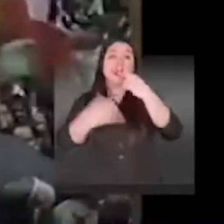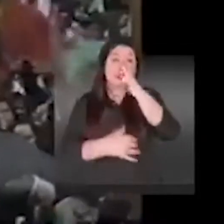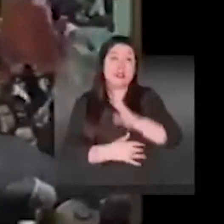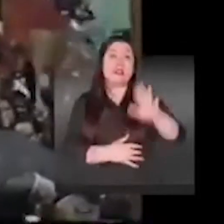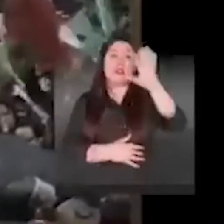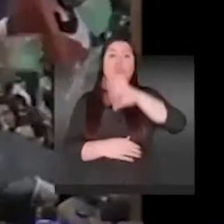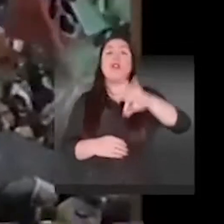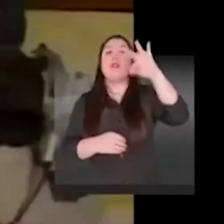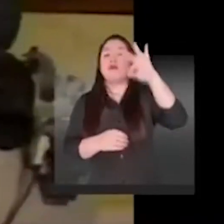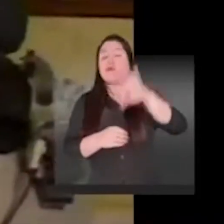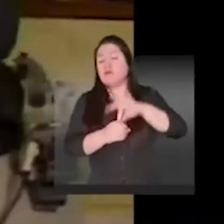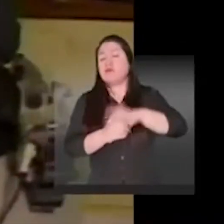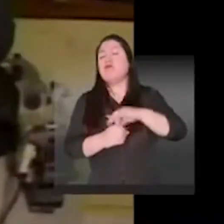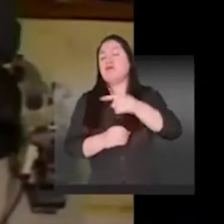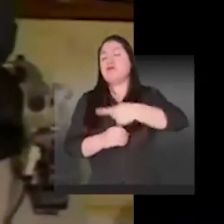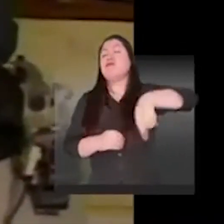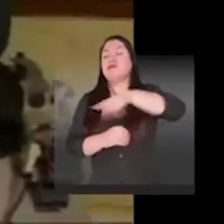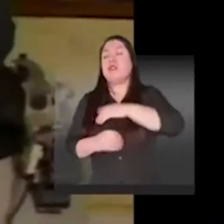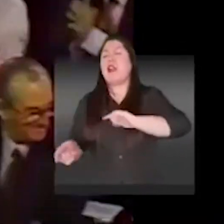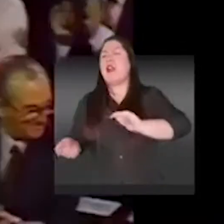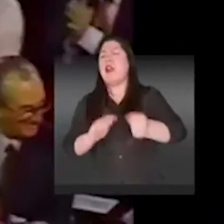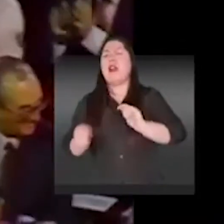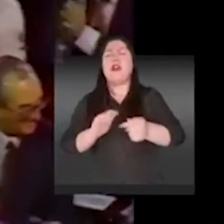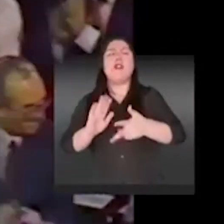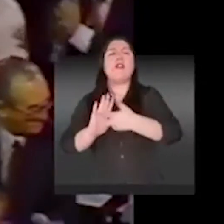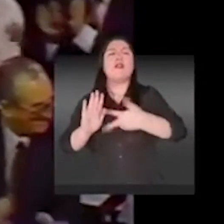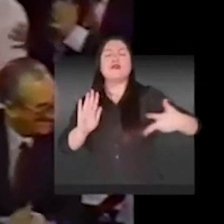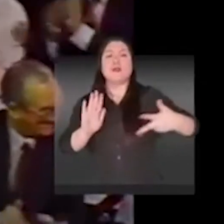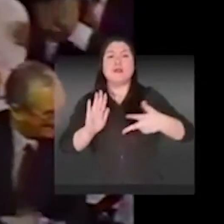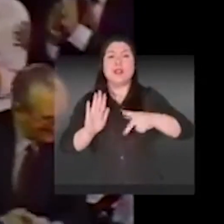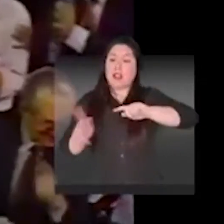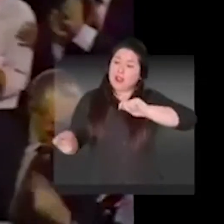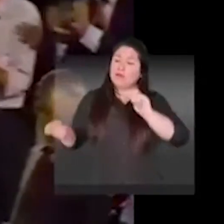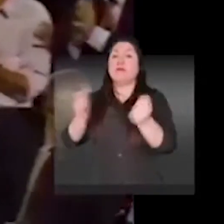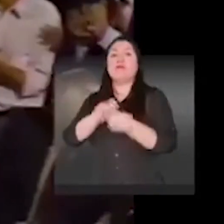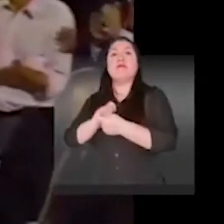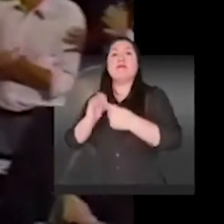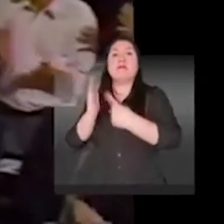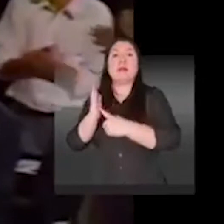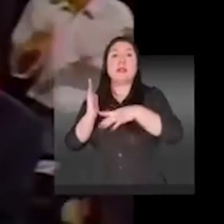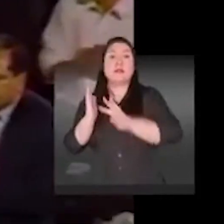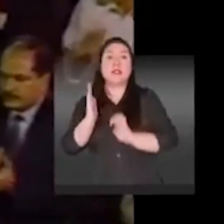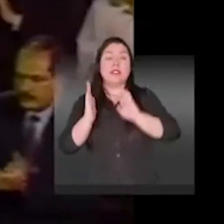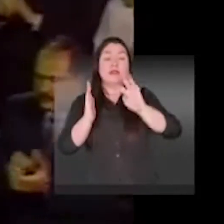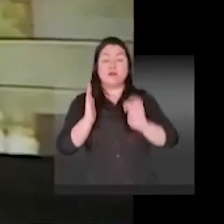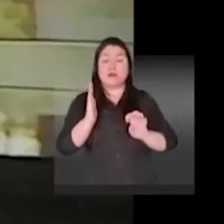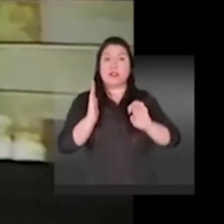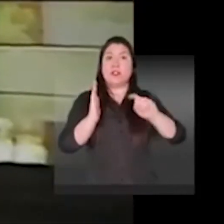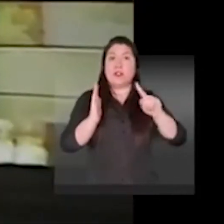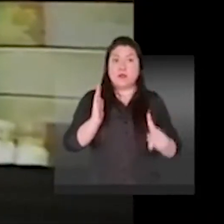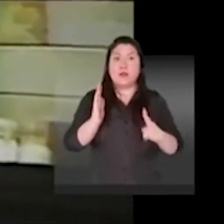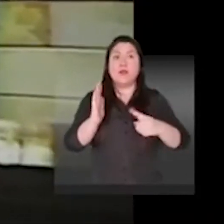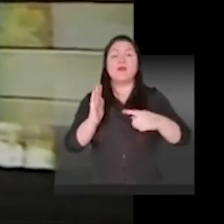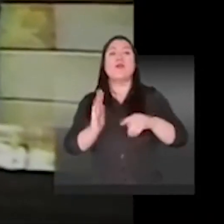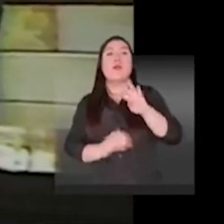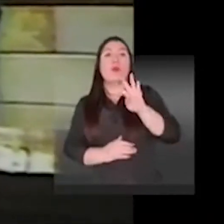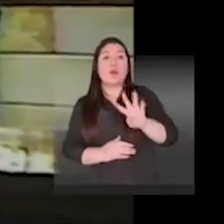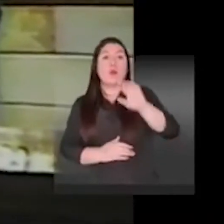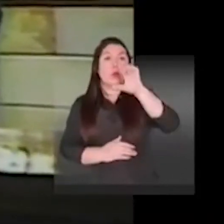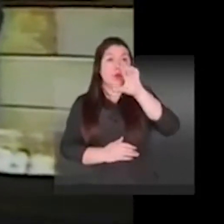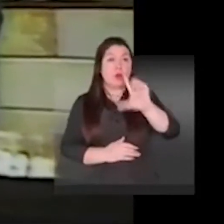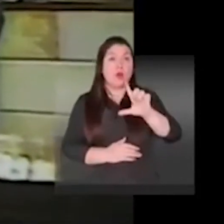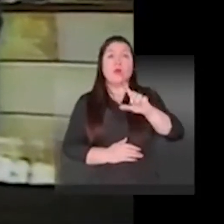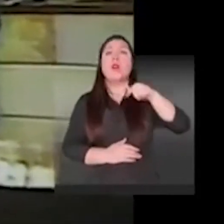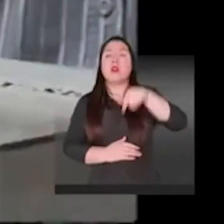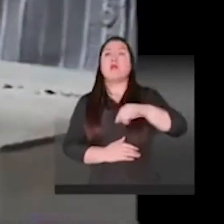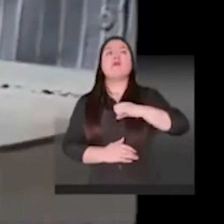es la actual Constitución de Colombia. Y con esta proclamación del 4 de julio de 1991, el pueblo colombiano no solo conservó